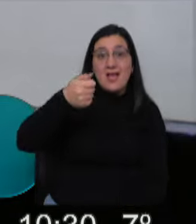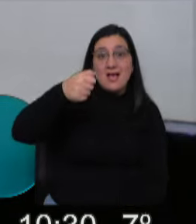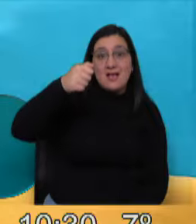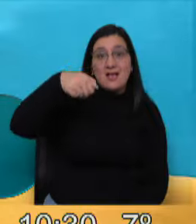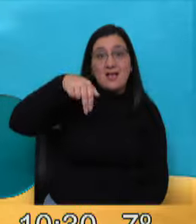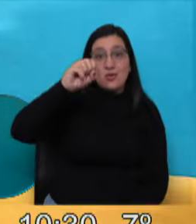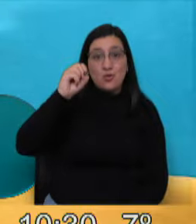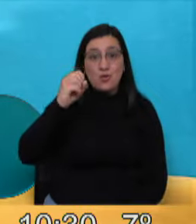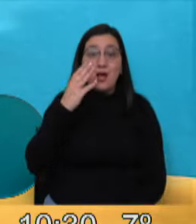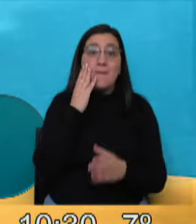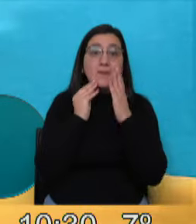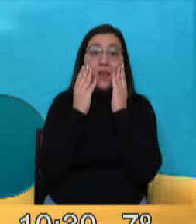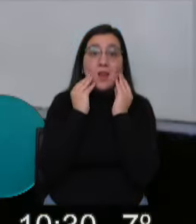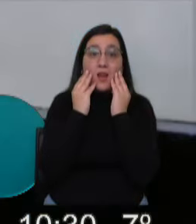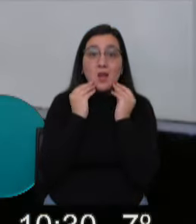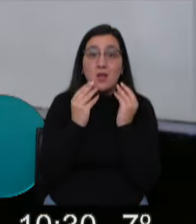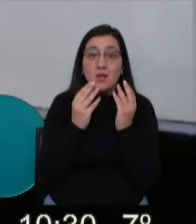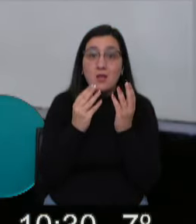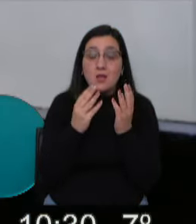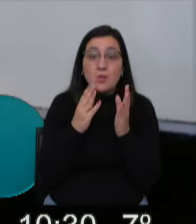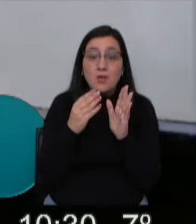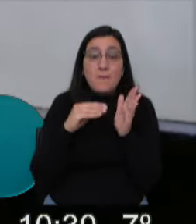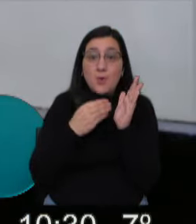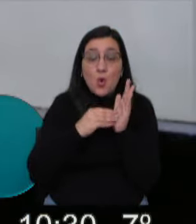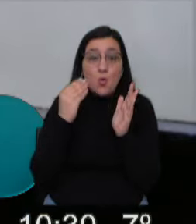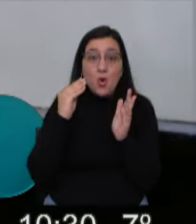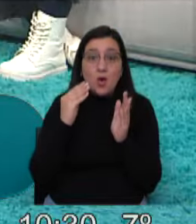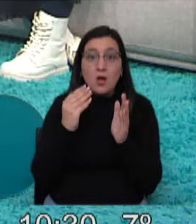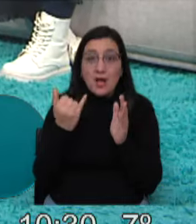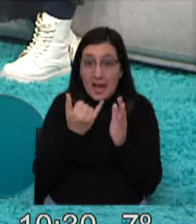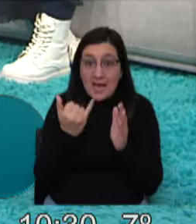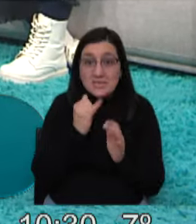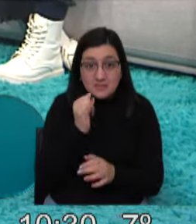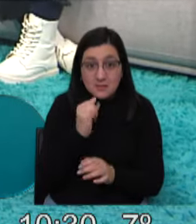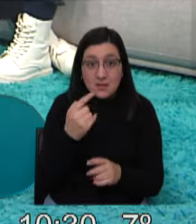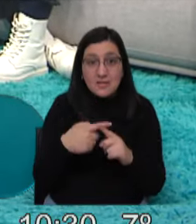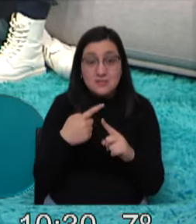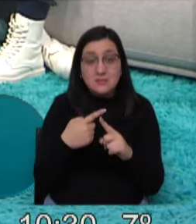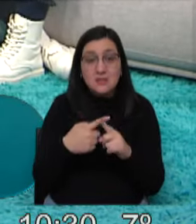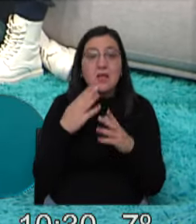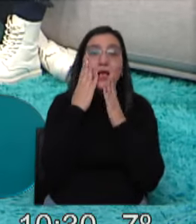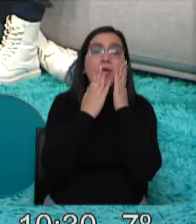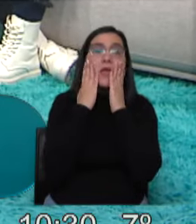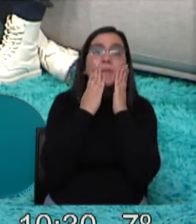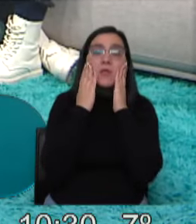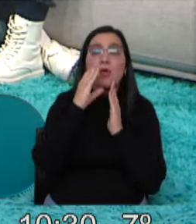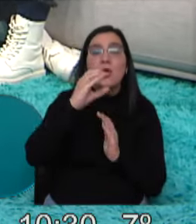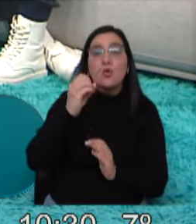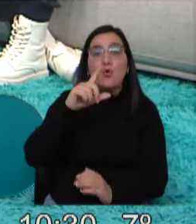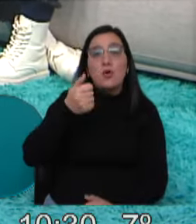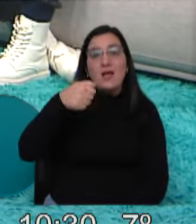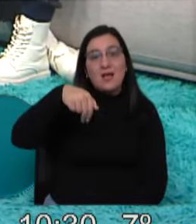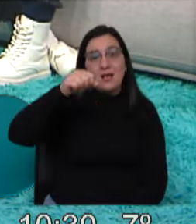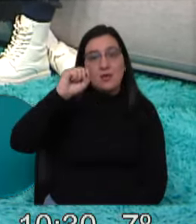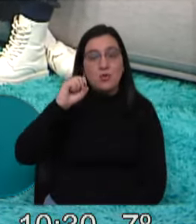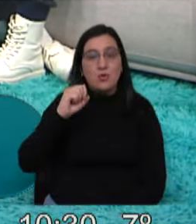piel. ¿Sabés que sí? El polvito ese, no lo puedo agarrar y ponerlo así. Exacto, ahí sí, ah. Existe cremas de colágeno, pero sí, el porcentaje de absorción